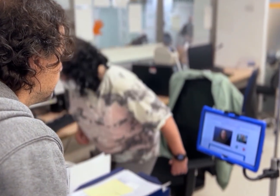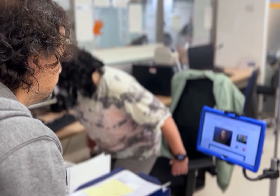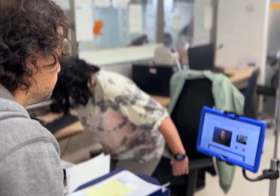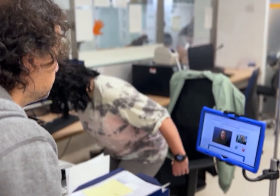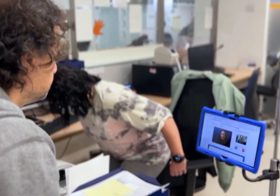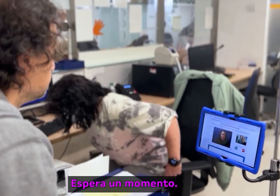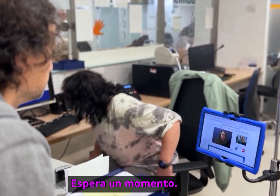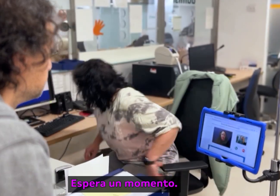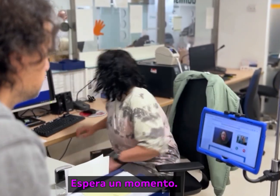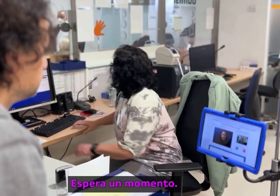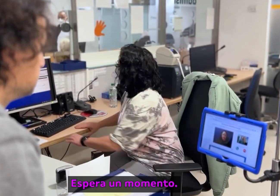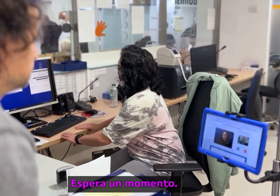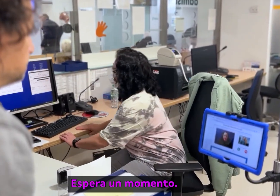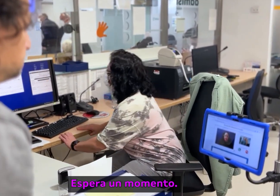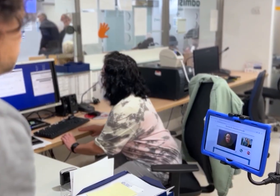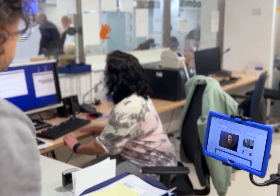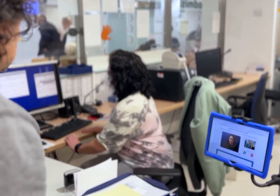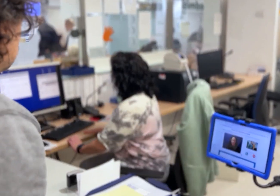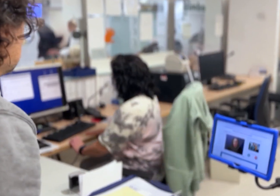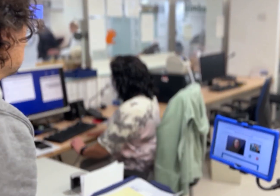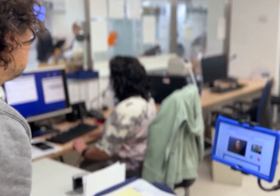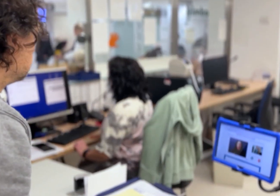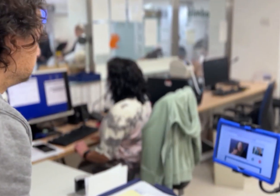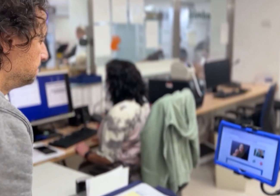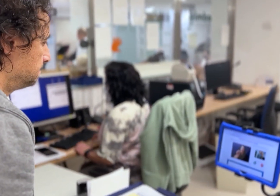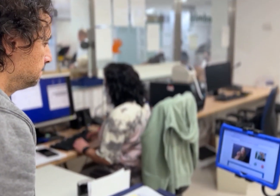Miguel, espera un momento,